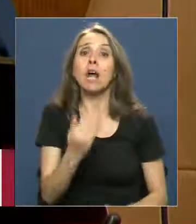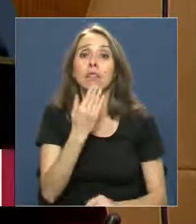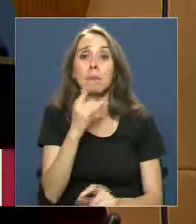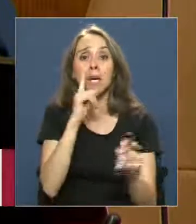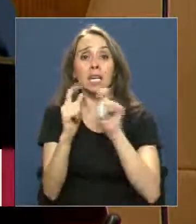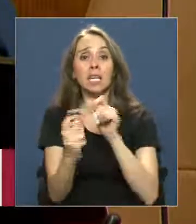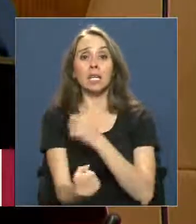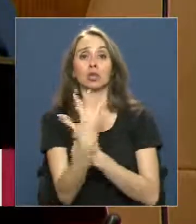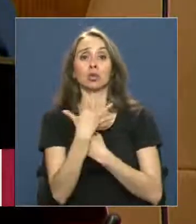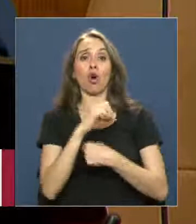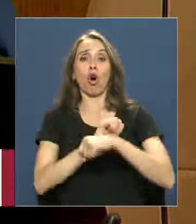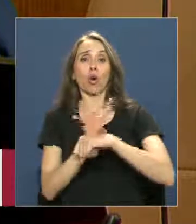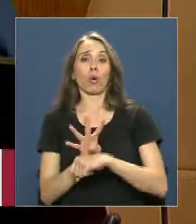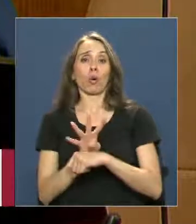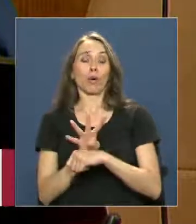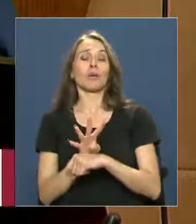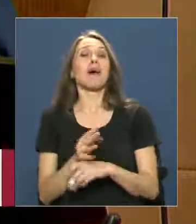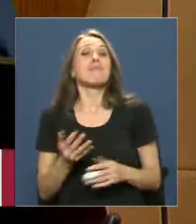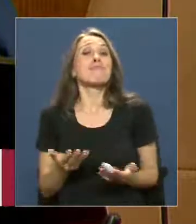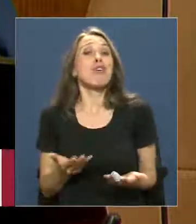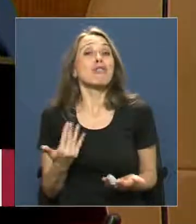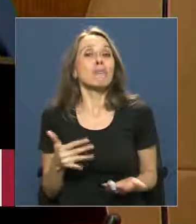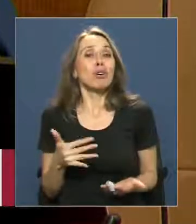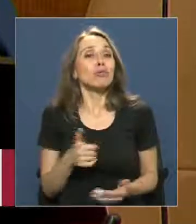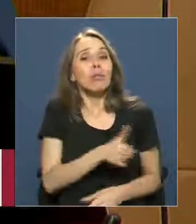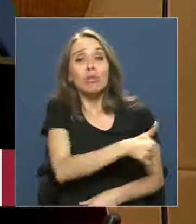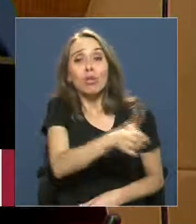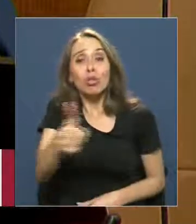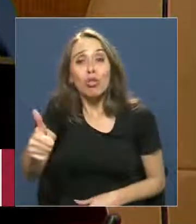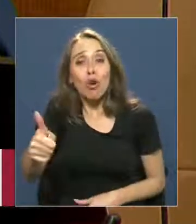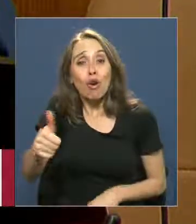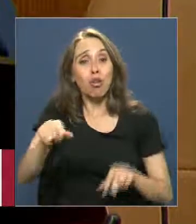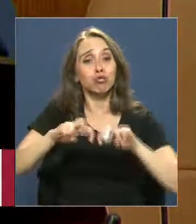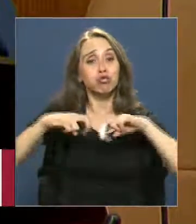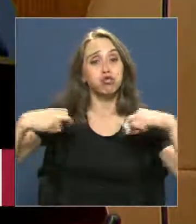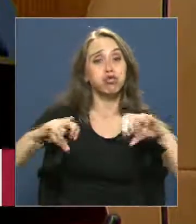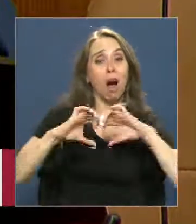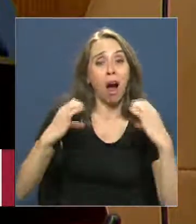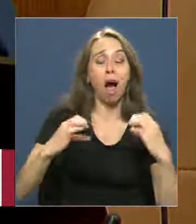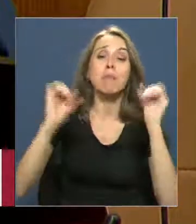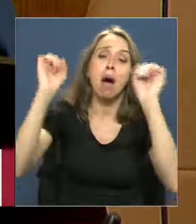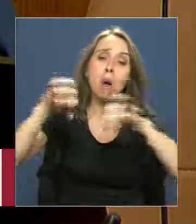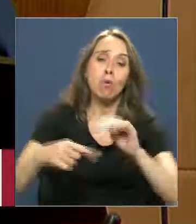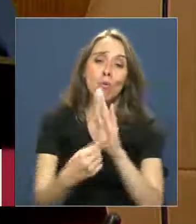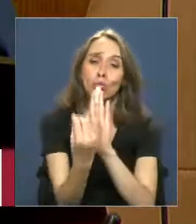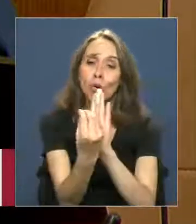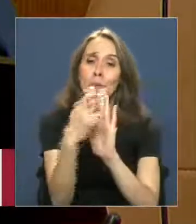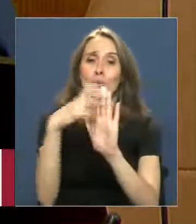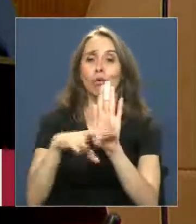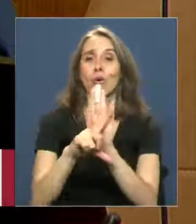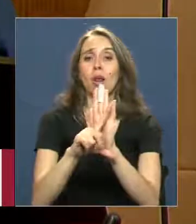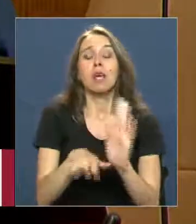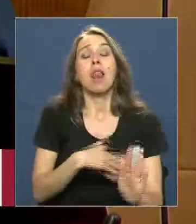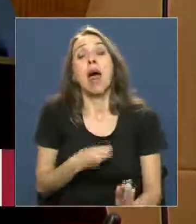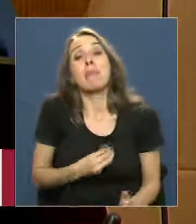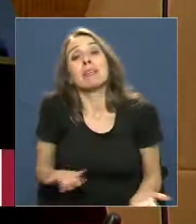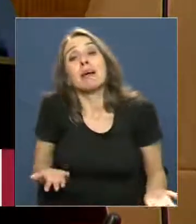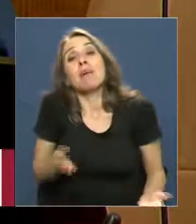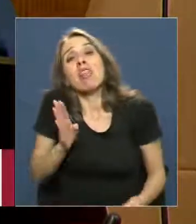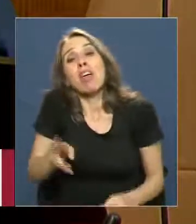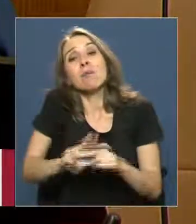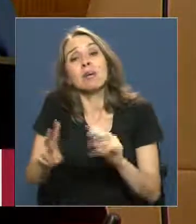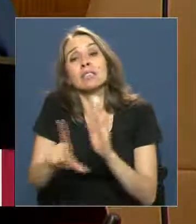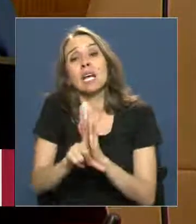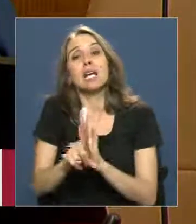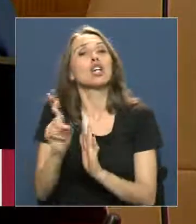Por eso es tan importante que hoy día todos acá aprobemos este excelente proyecto, que lamentablemente tenemos que legislar y no es